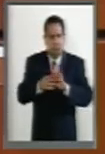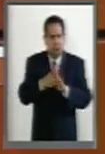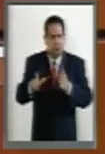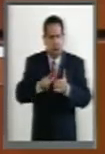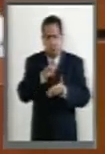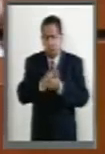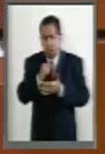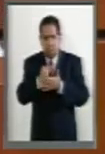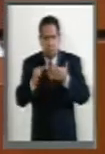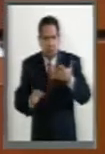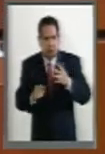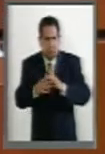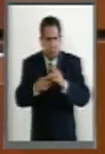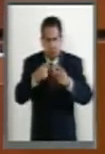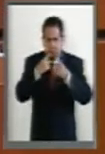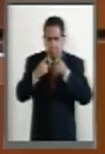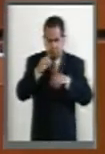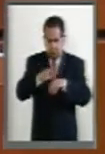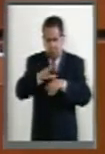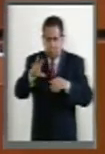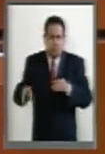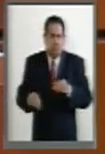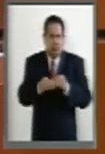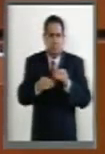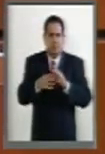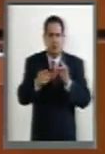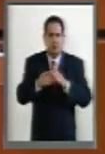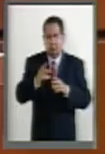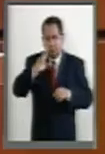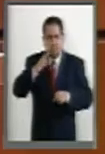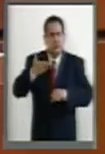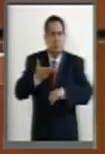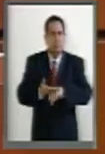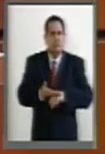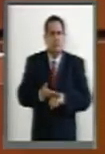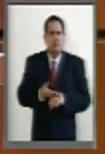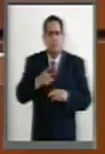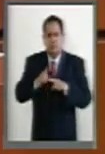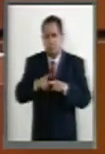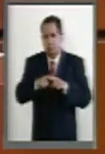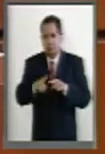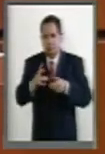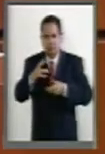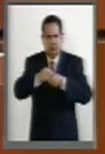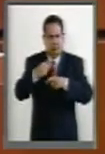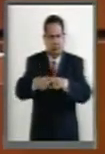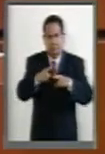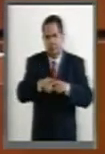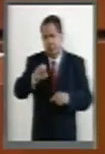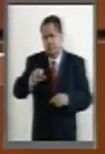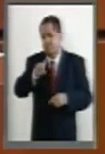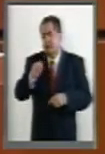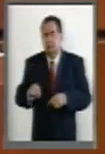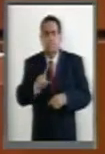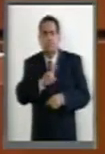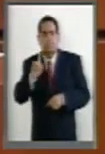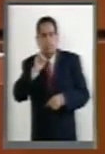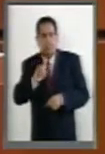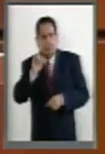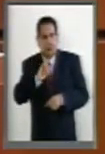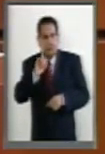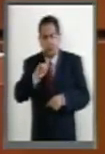agraria, habrán de agregarse a la responsabilidad a lo interno de los ejidos las mujeres que